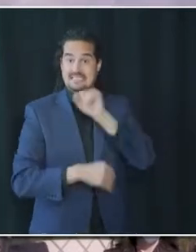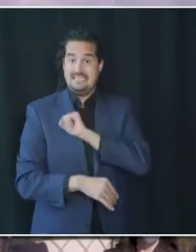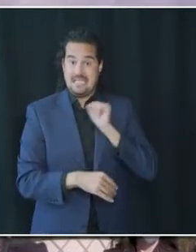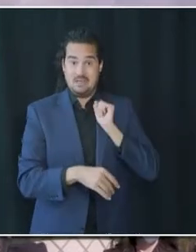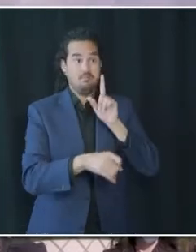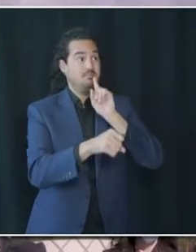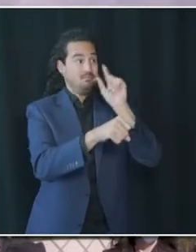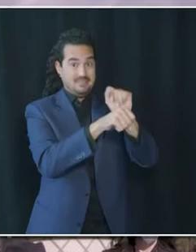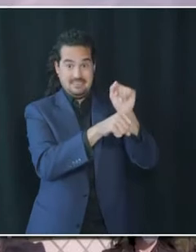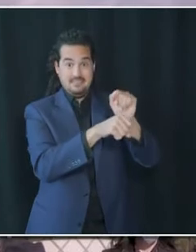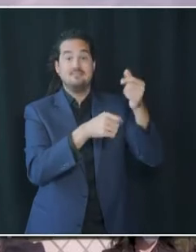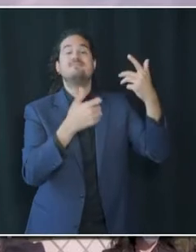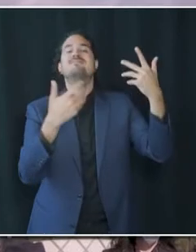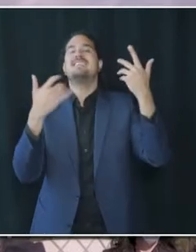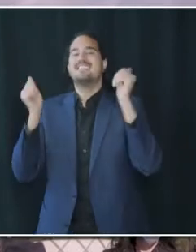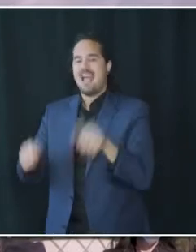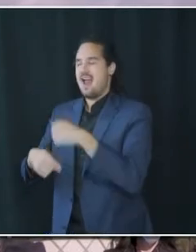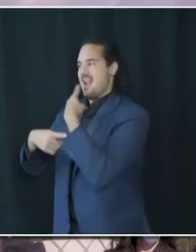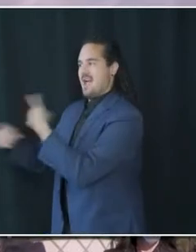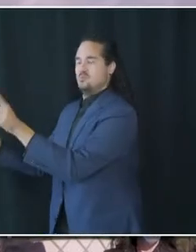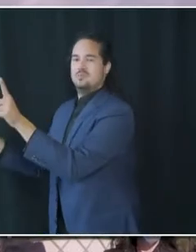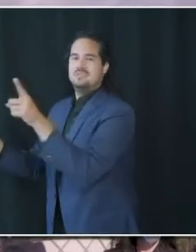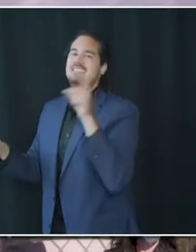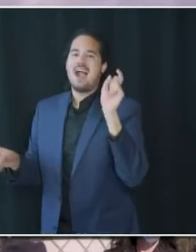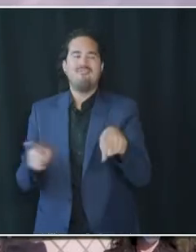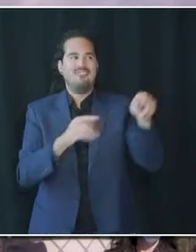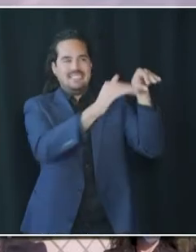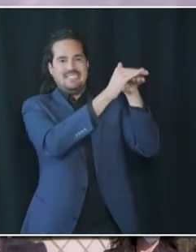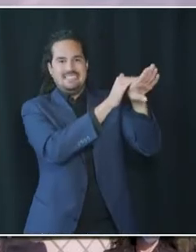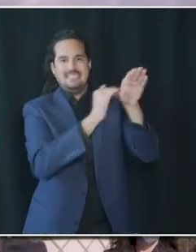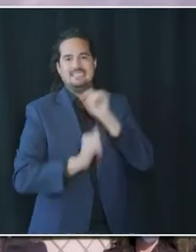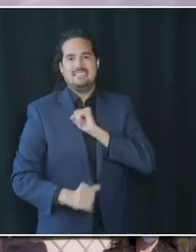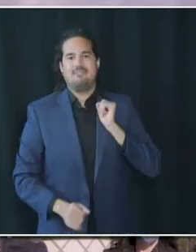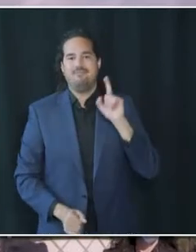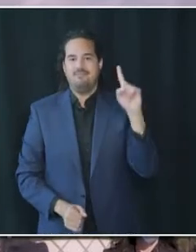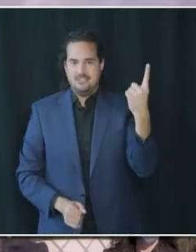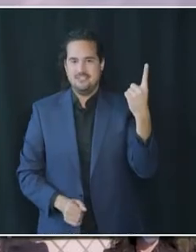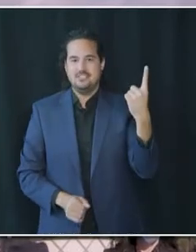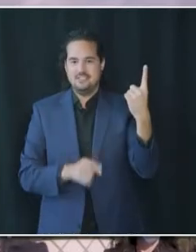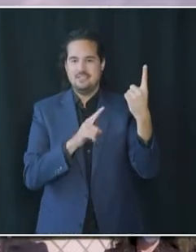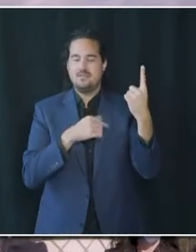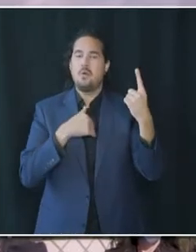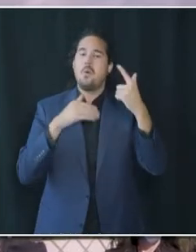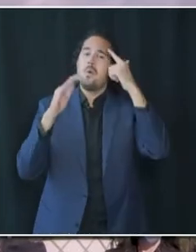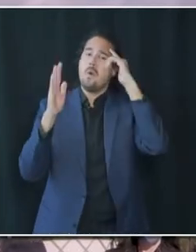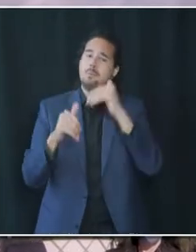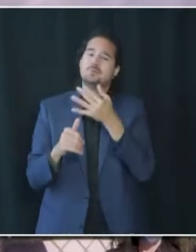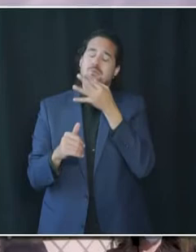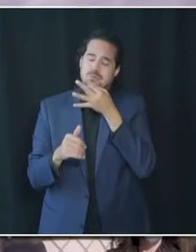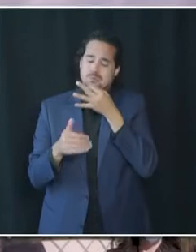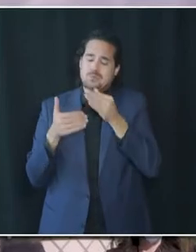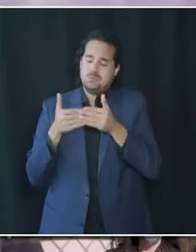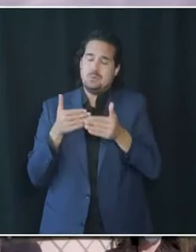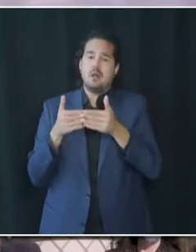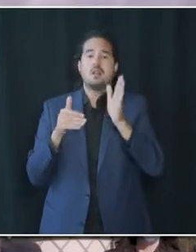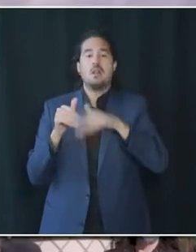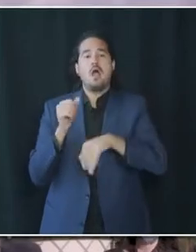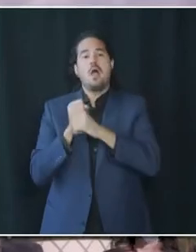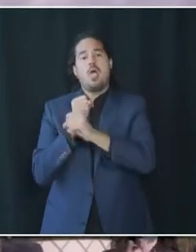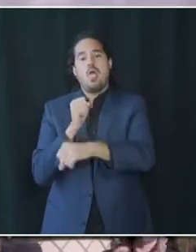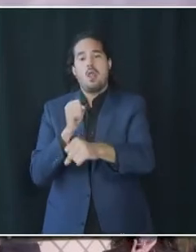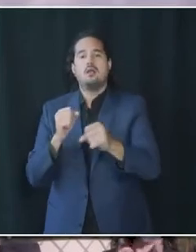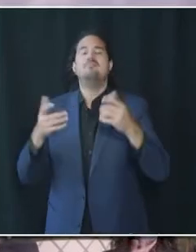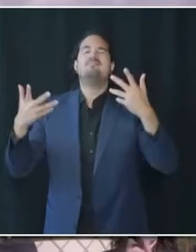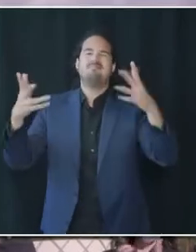así que estén percatado de esto esperamos que suceda pronto yo espero que suceda antes el lugar que